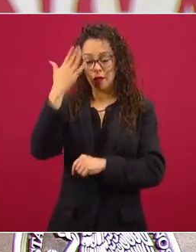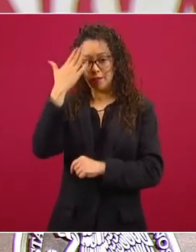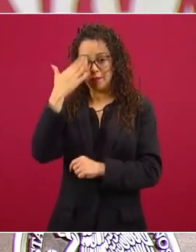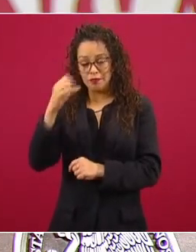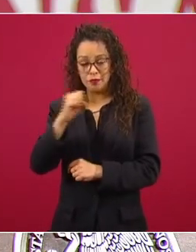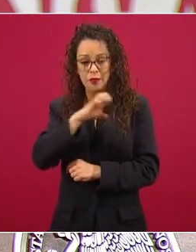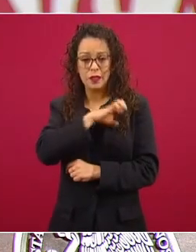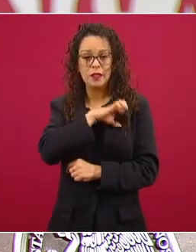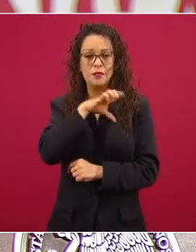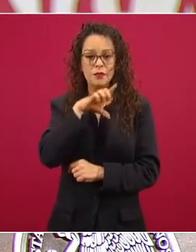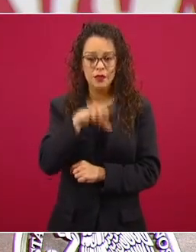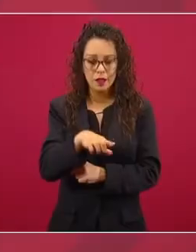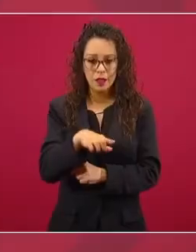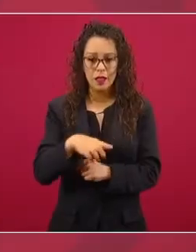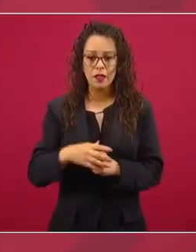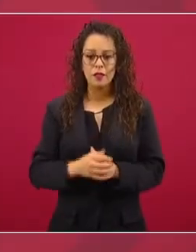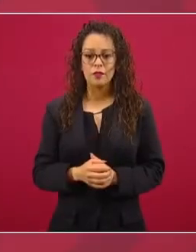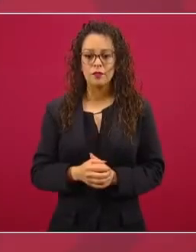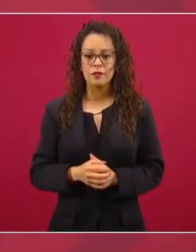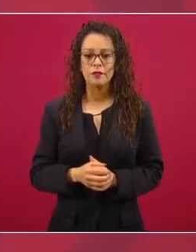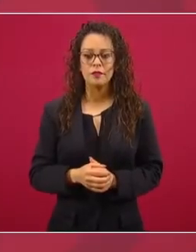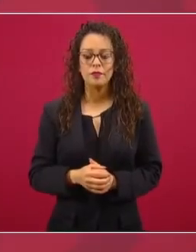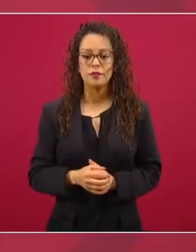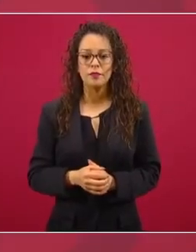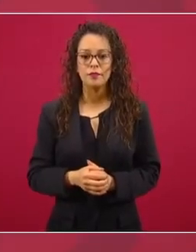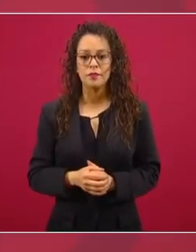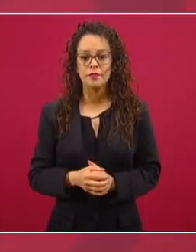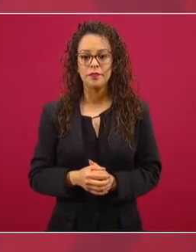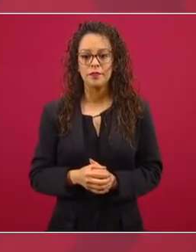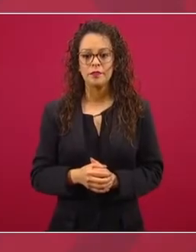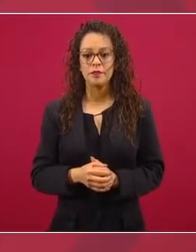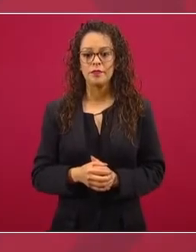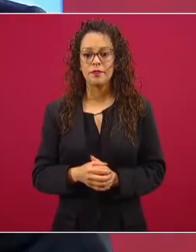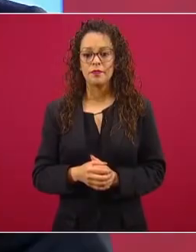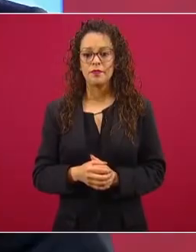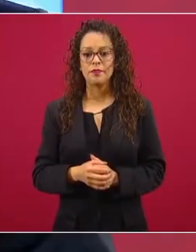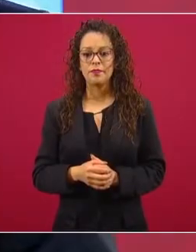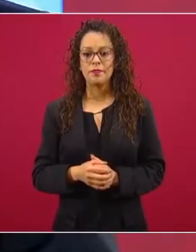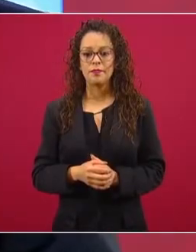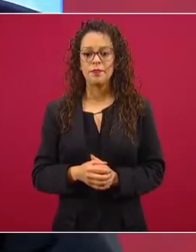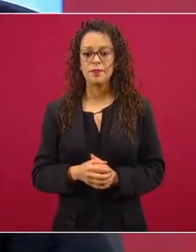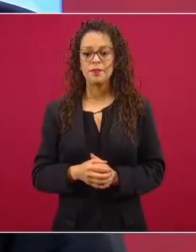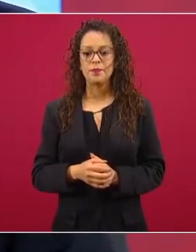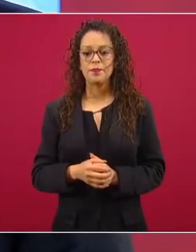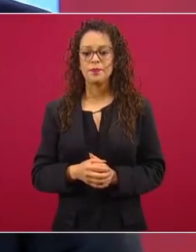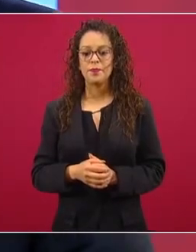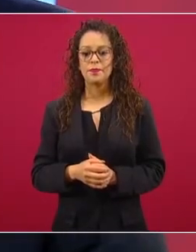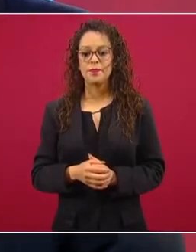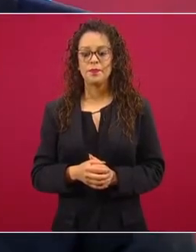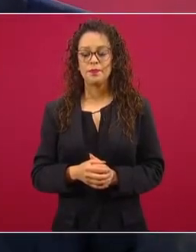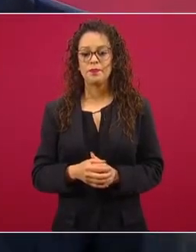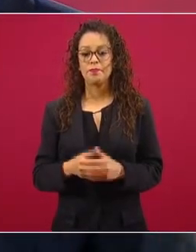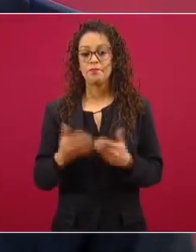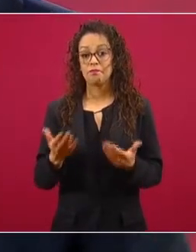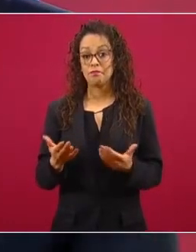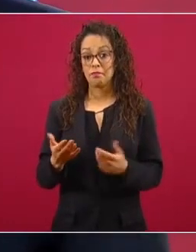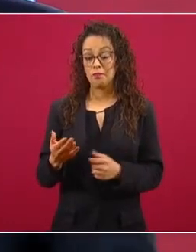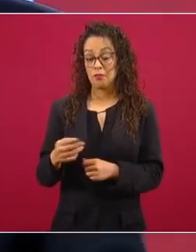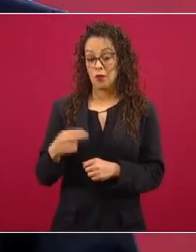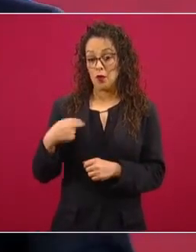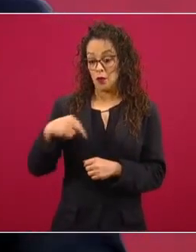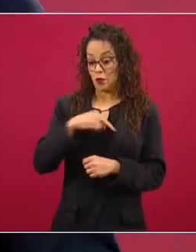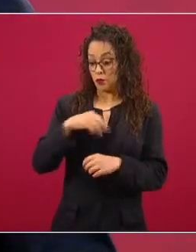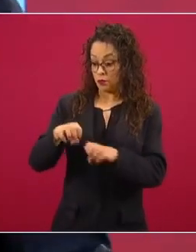especialistas, los expertos. En el caso de nuestro gobierno, ya